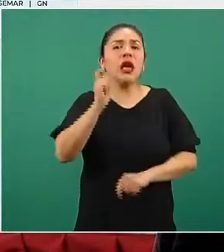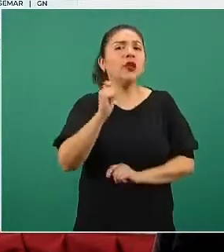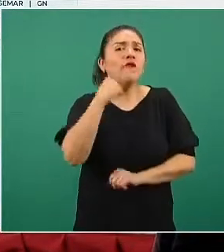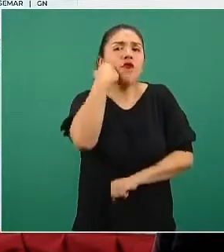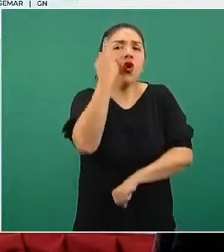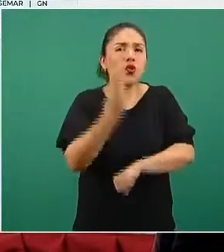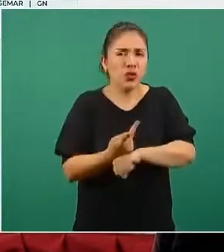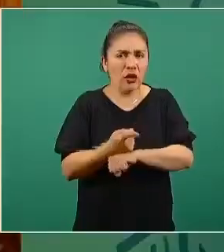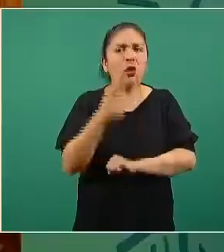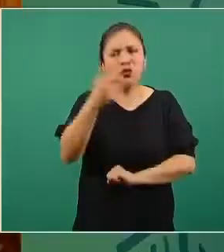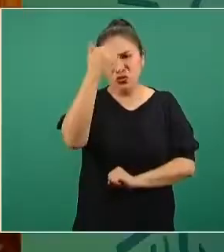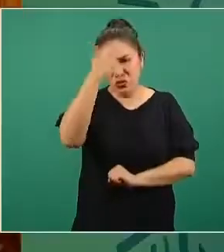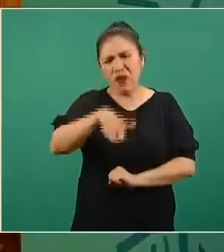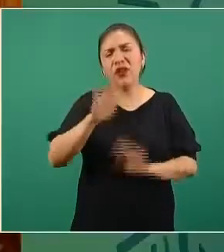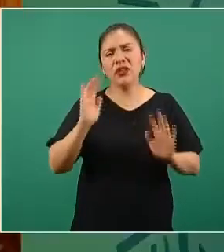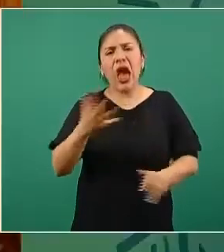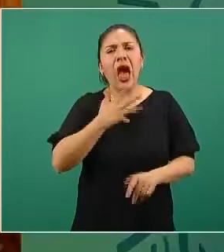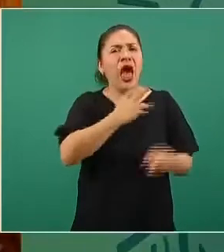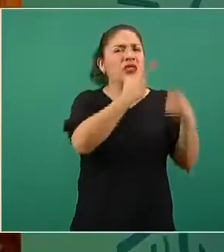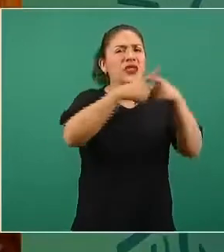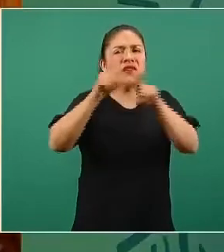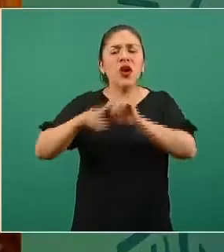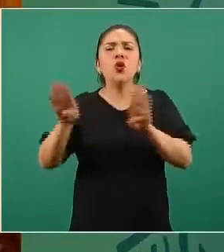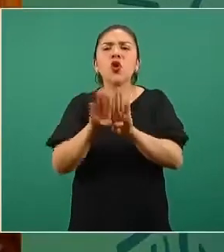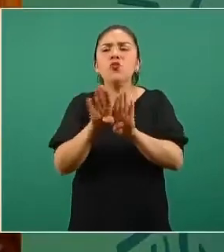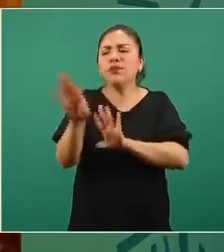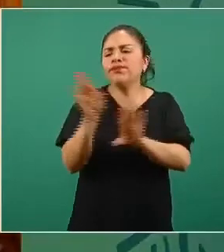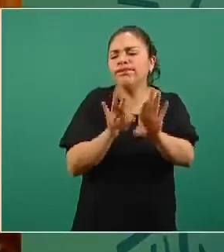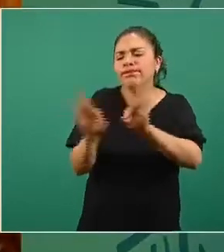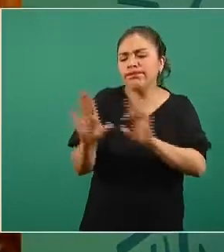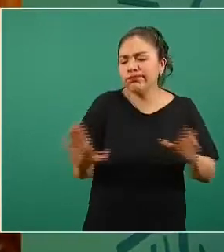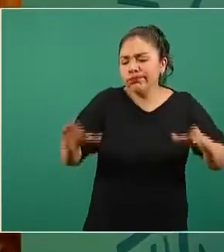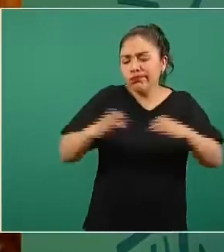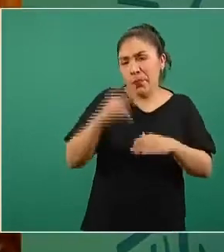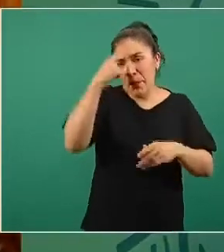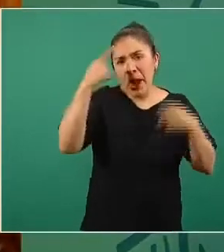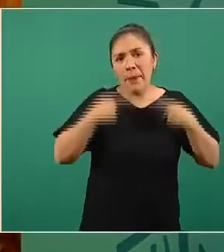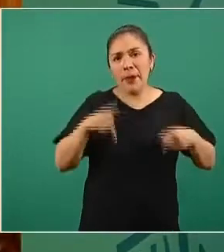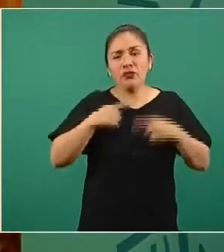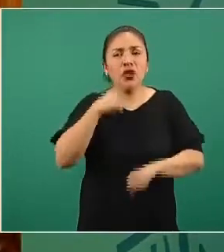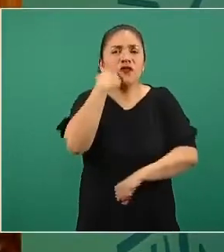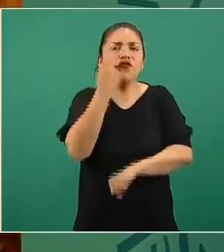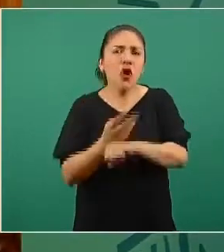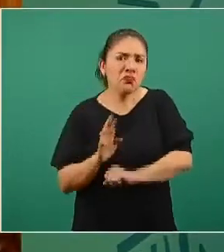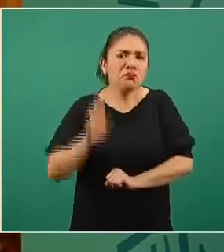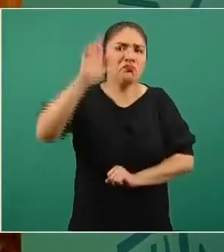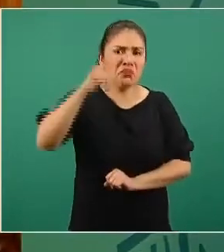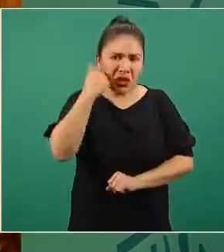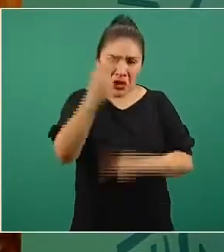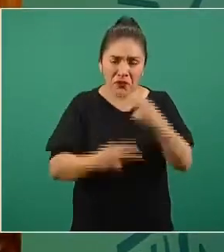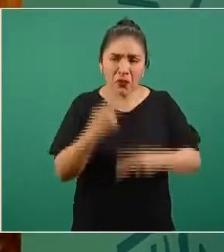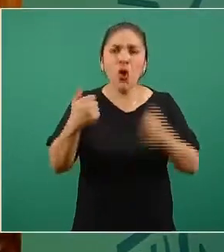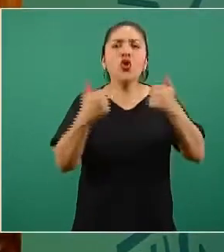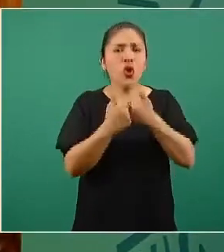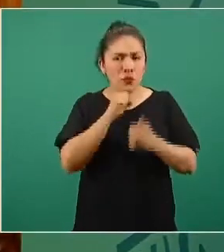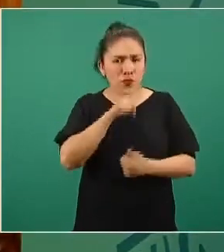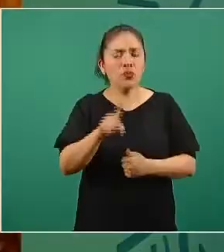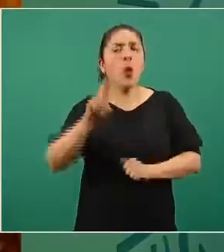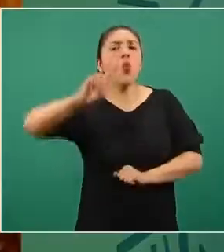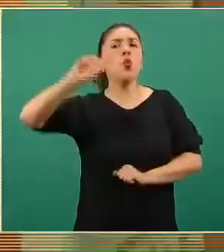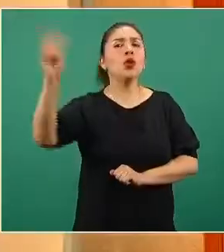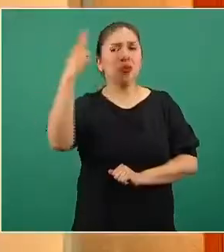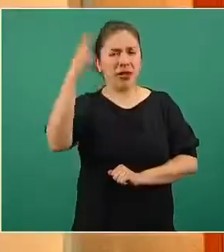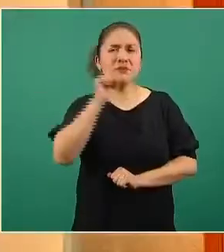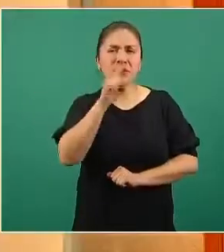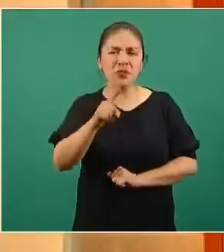sabemos que ha habido diferentes formas de reclutar personal voluntario a través de las universidades, como lo ha dicho el doctor